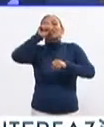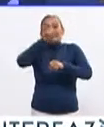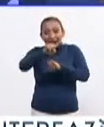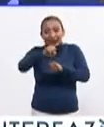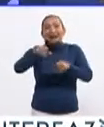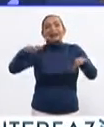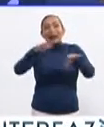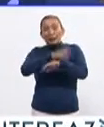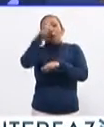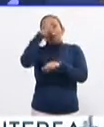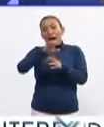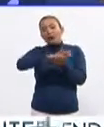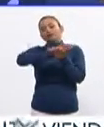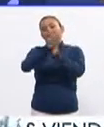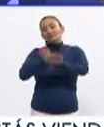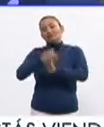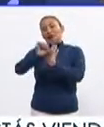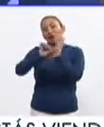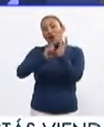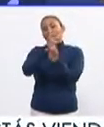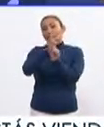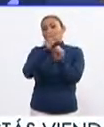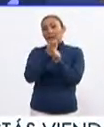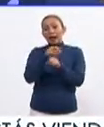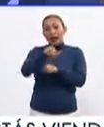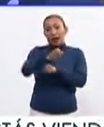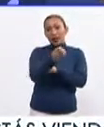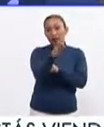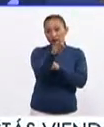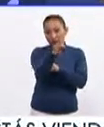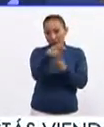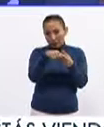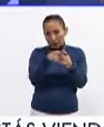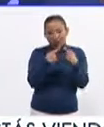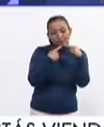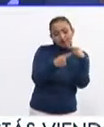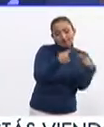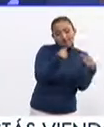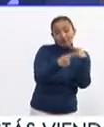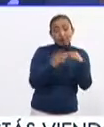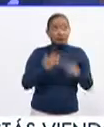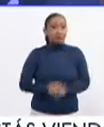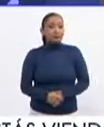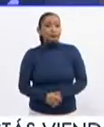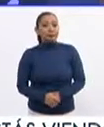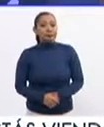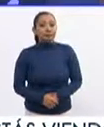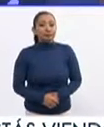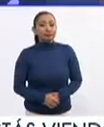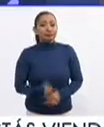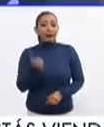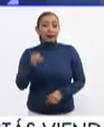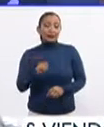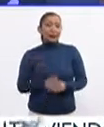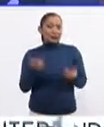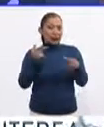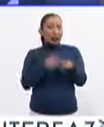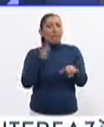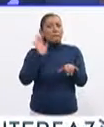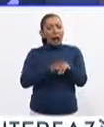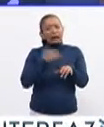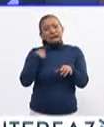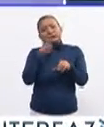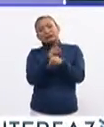cambios de ley, precisamente al artículo 3, que ya van a empezar entre lo que es enero y febrero a darse estas circunstancias. Claro, así es, pues seguiremos